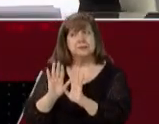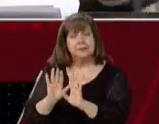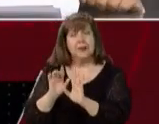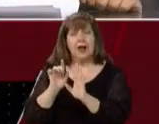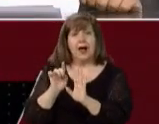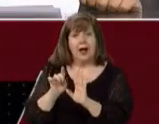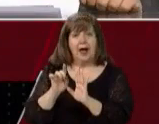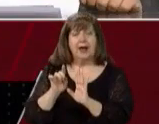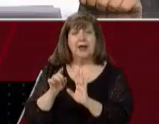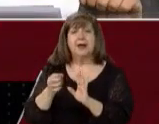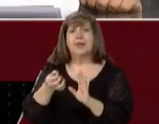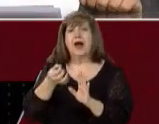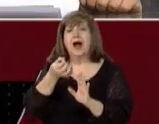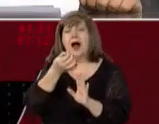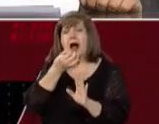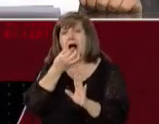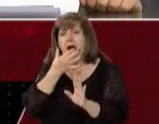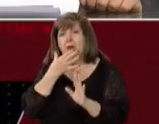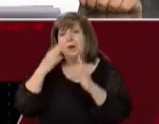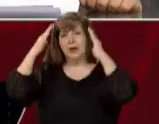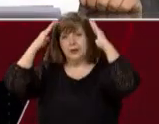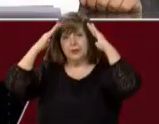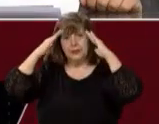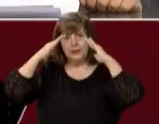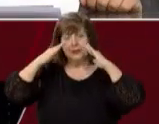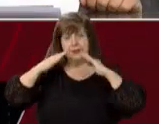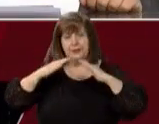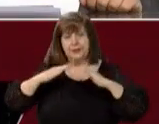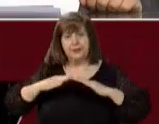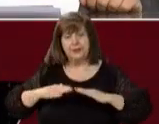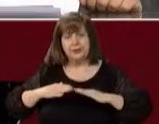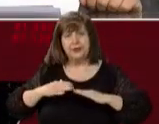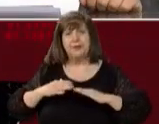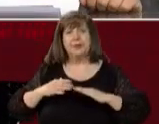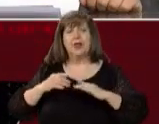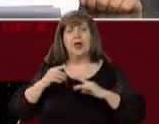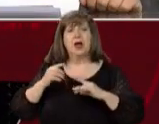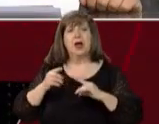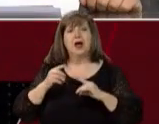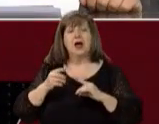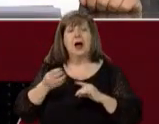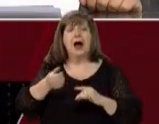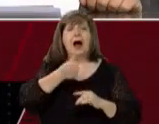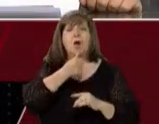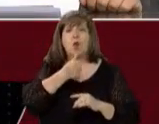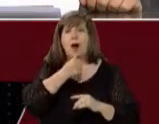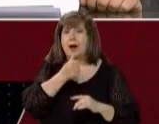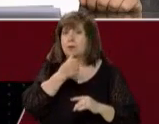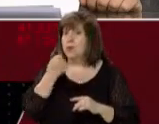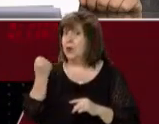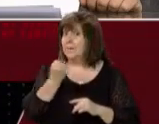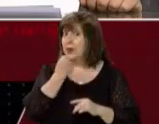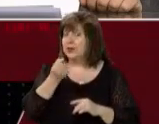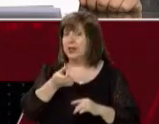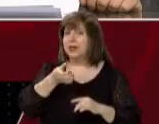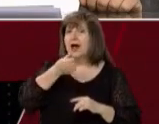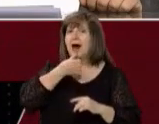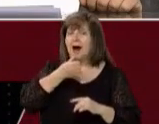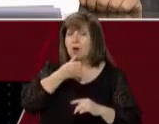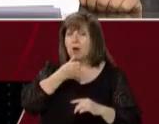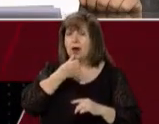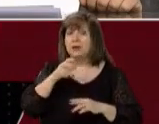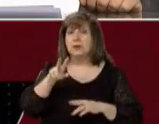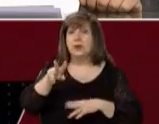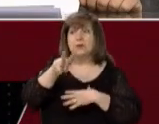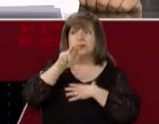digamos, dar el antitérmico a los chicos, bajar la temperatura, mantener hidratado, es decir, si tiene algo de